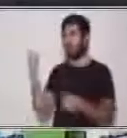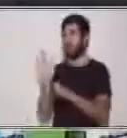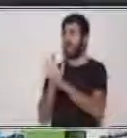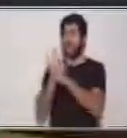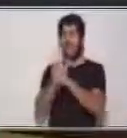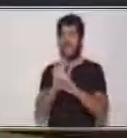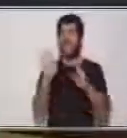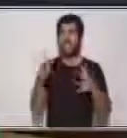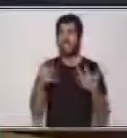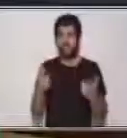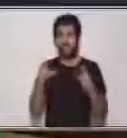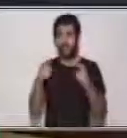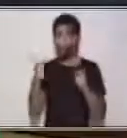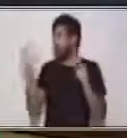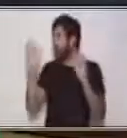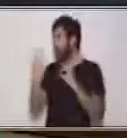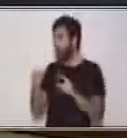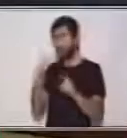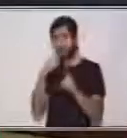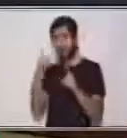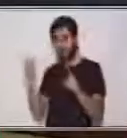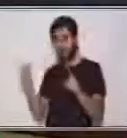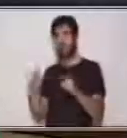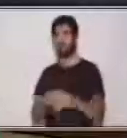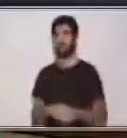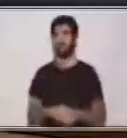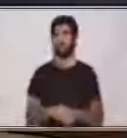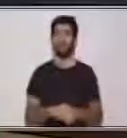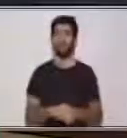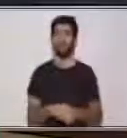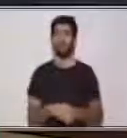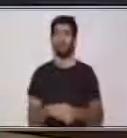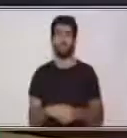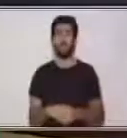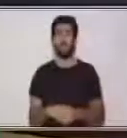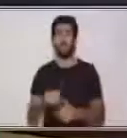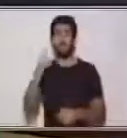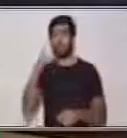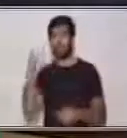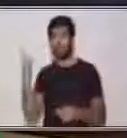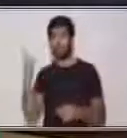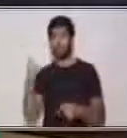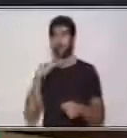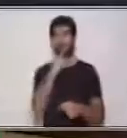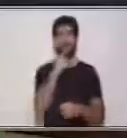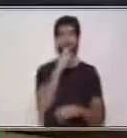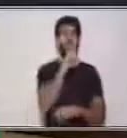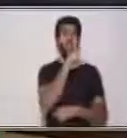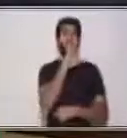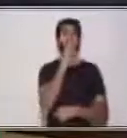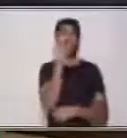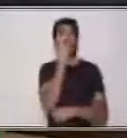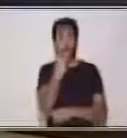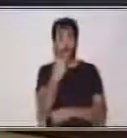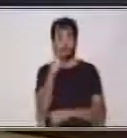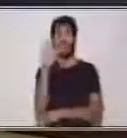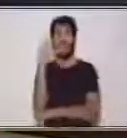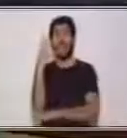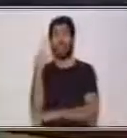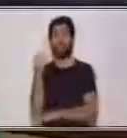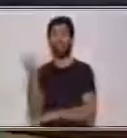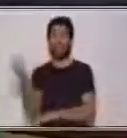nominal. Si hablamos de concordancia nominal y decimos los árboles verdes, no